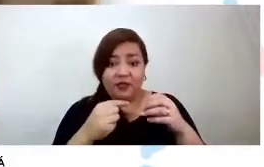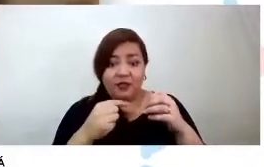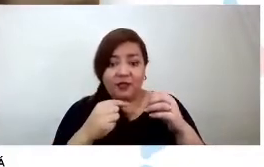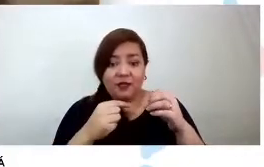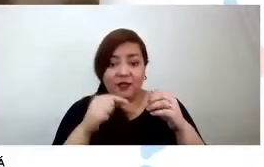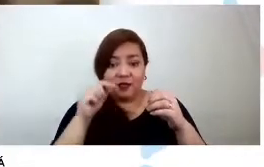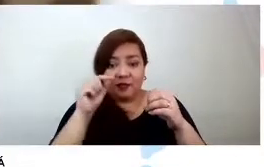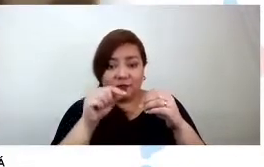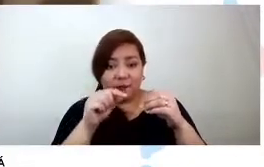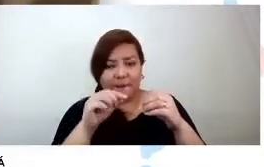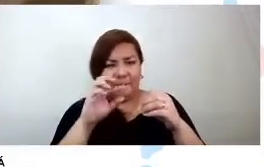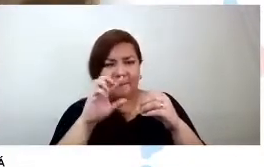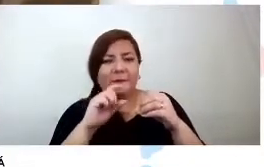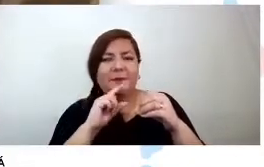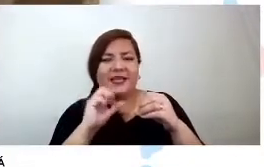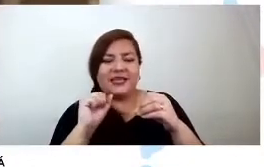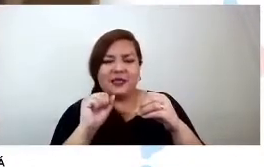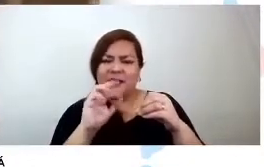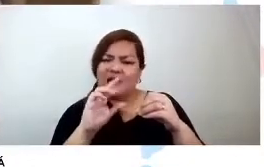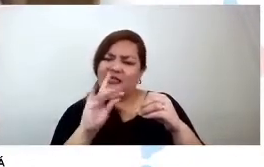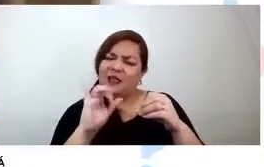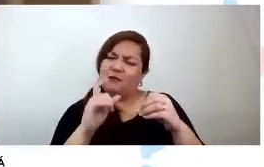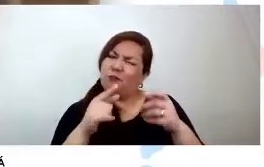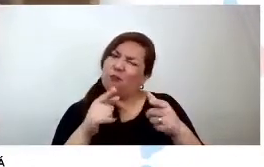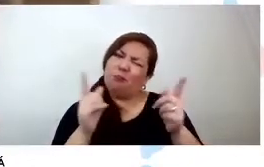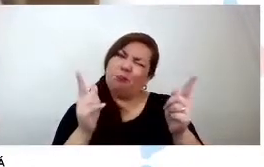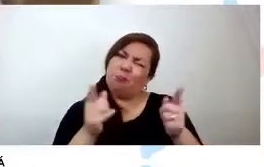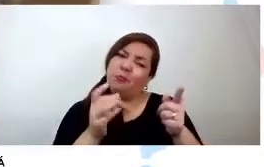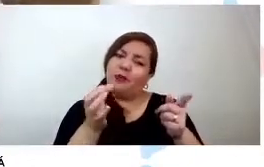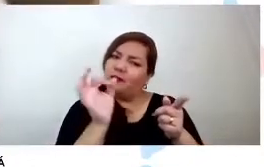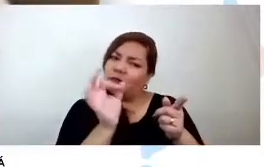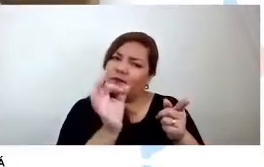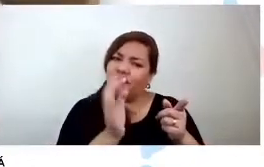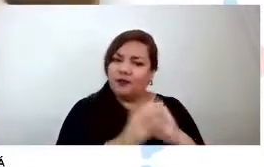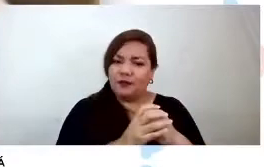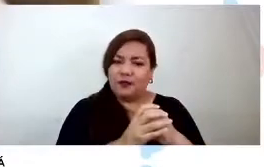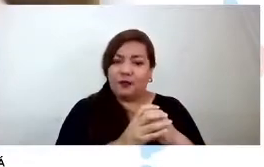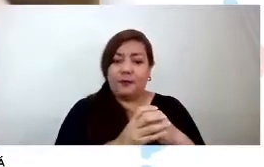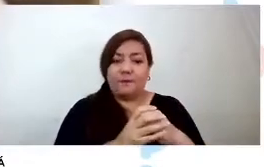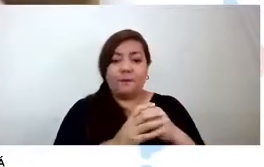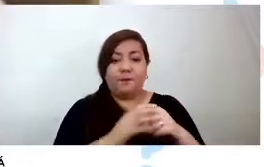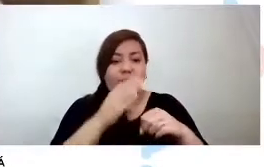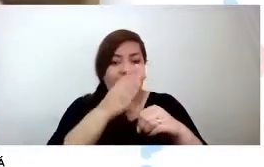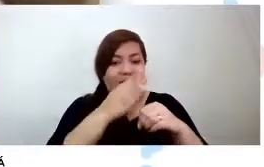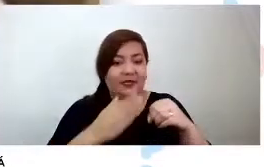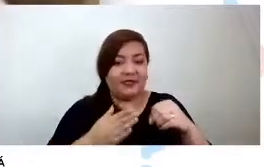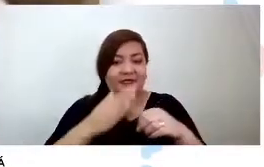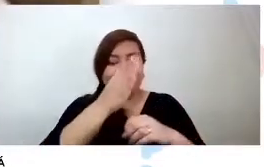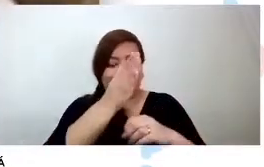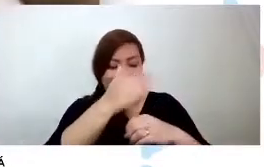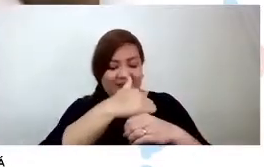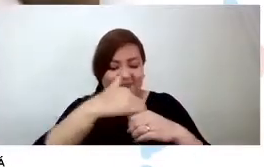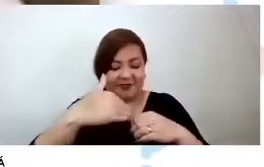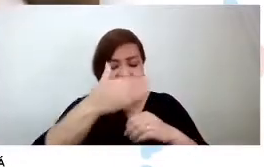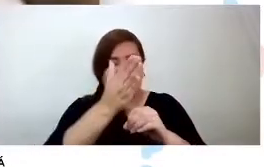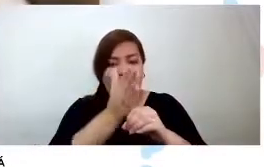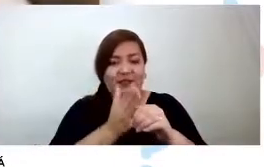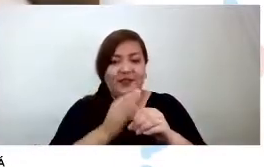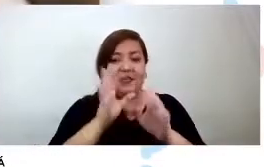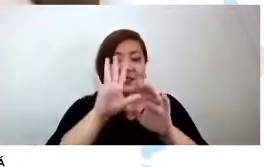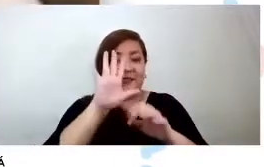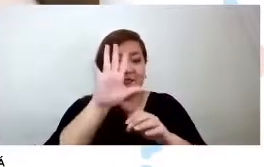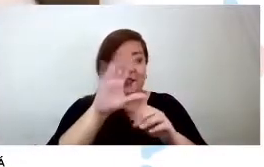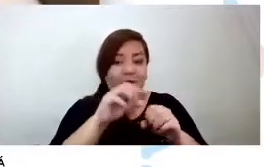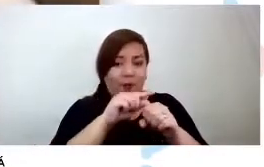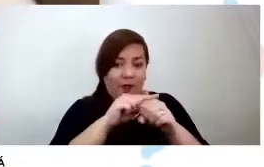pentas radiales. ¿Qué quiere decir eso? Que están seccionados prácticamente en 5 partes.